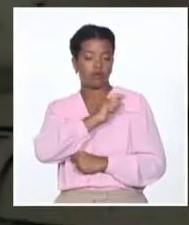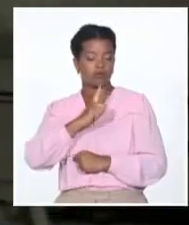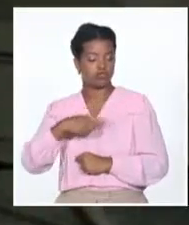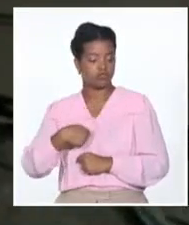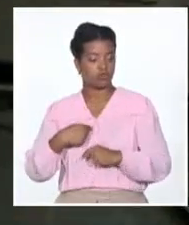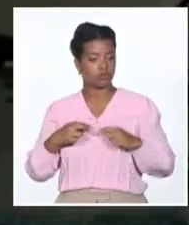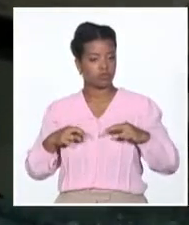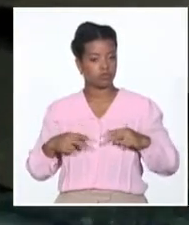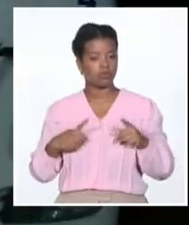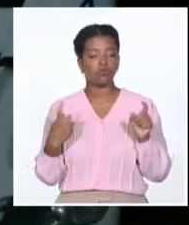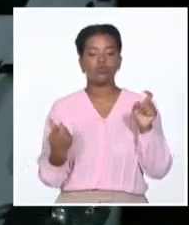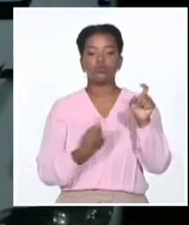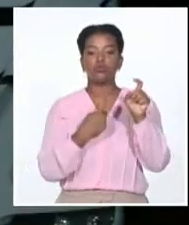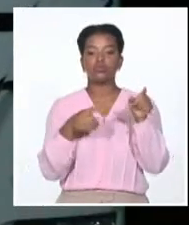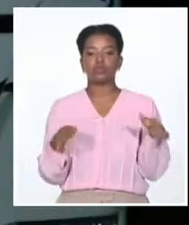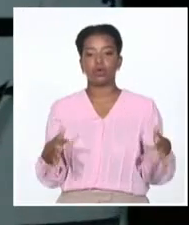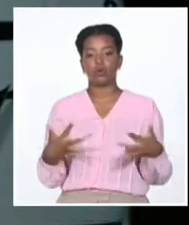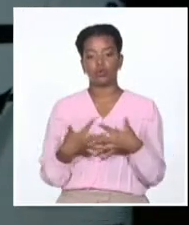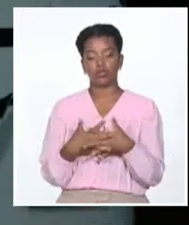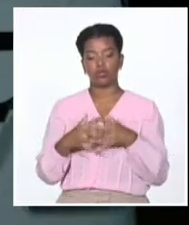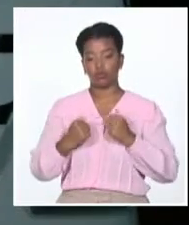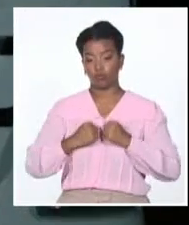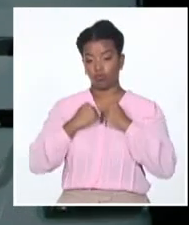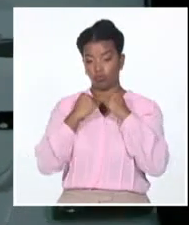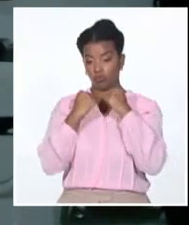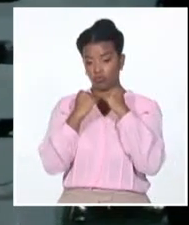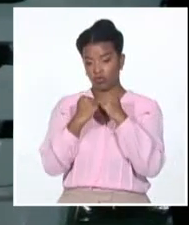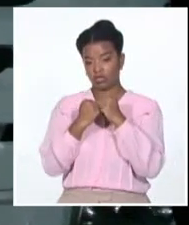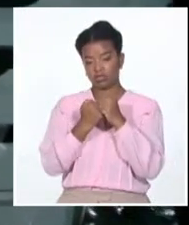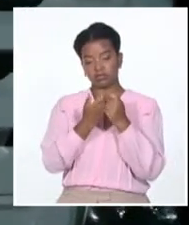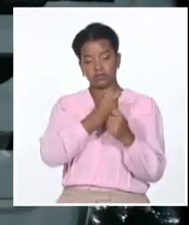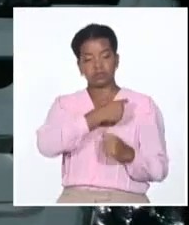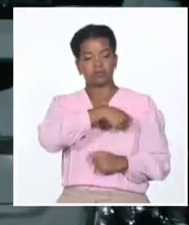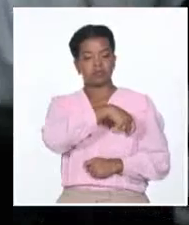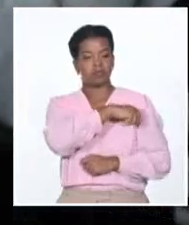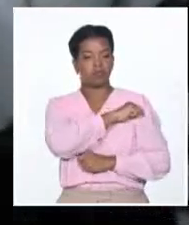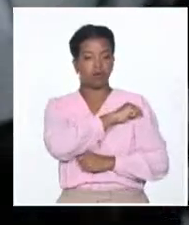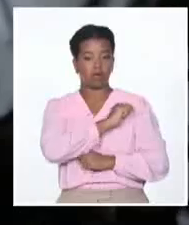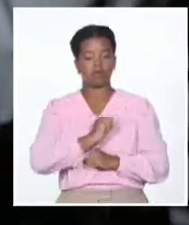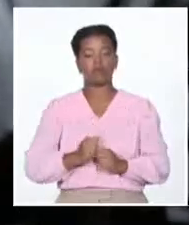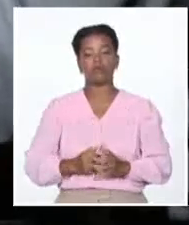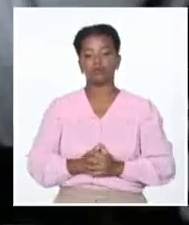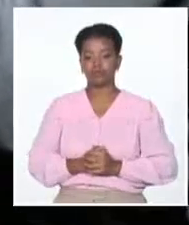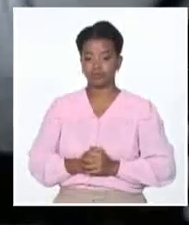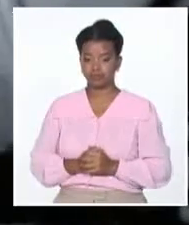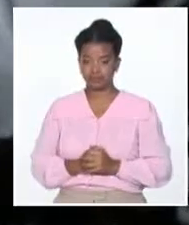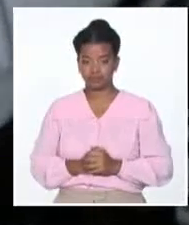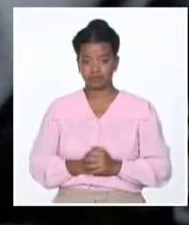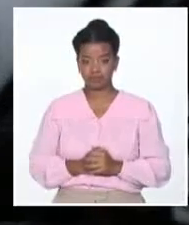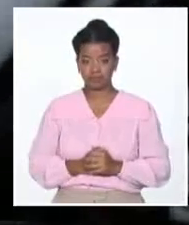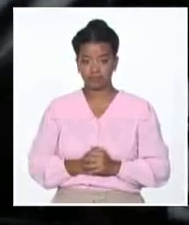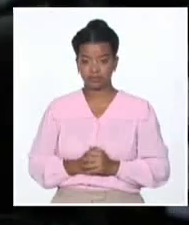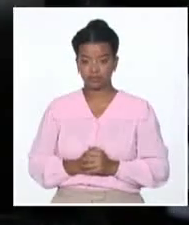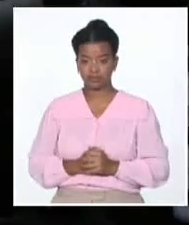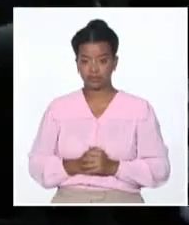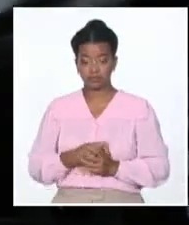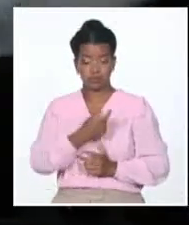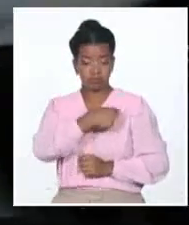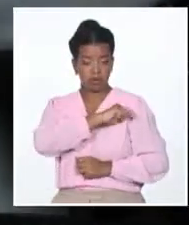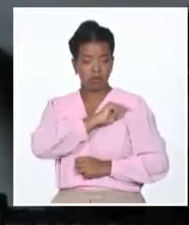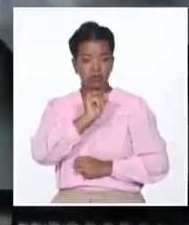nuevamente al combate, unidos, firmes y con la fuerza del pueblo, tanto en el espacio físico como virtual, con